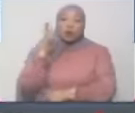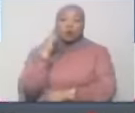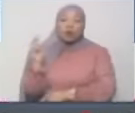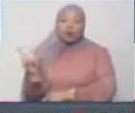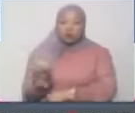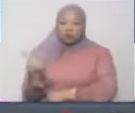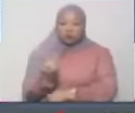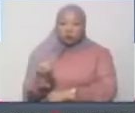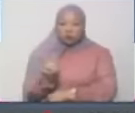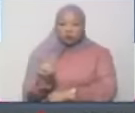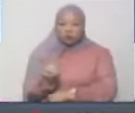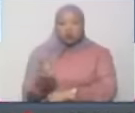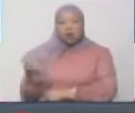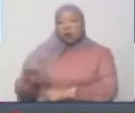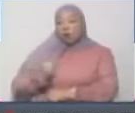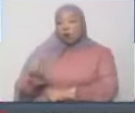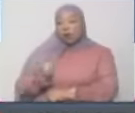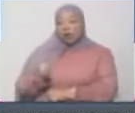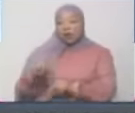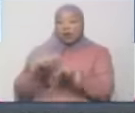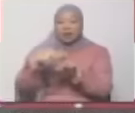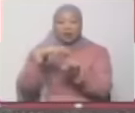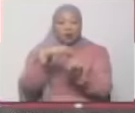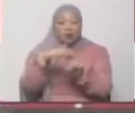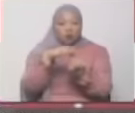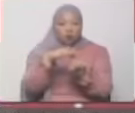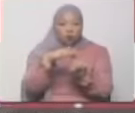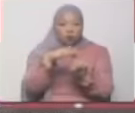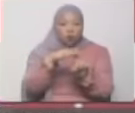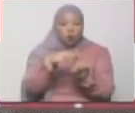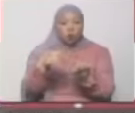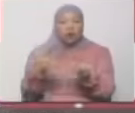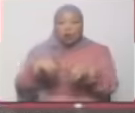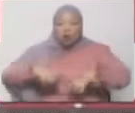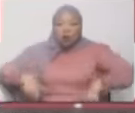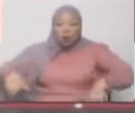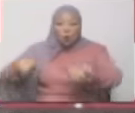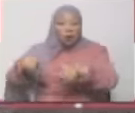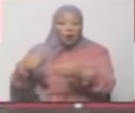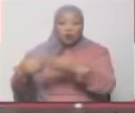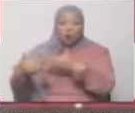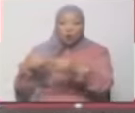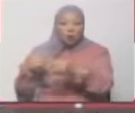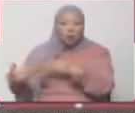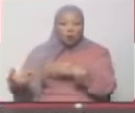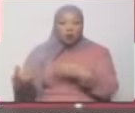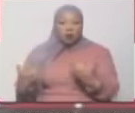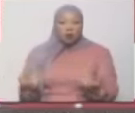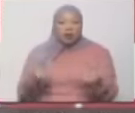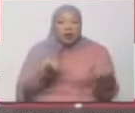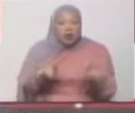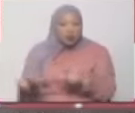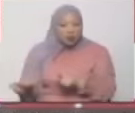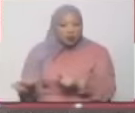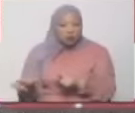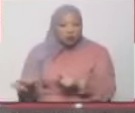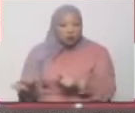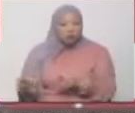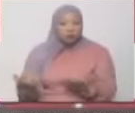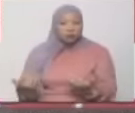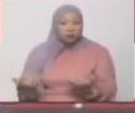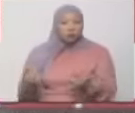Venezuela. En cualquier circunstancia, en cualquier territorio, a cualquier hora, listos